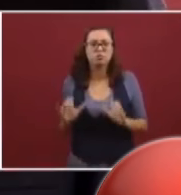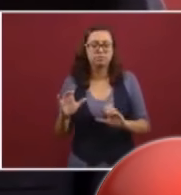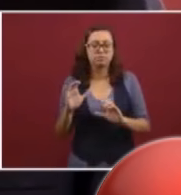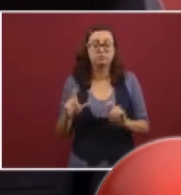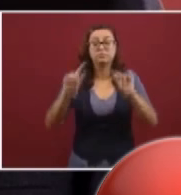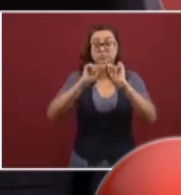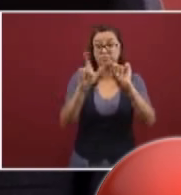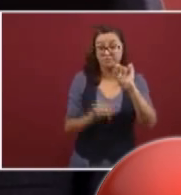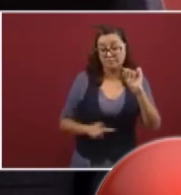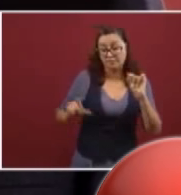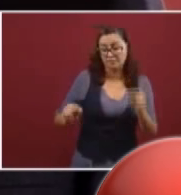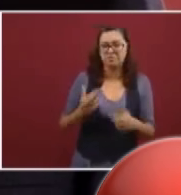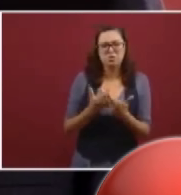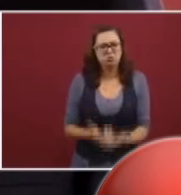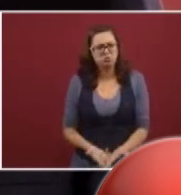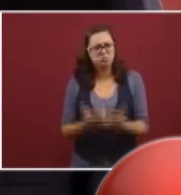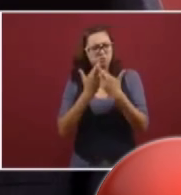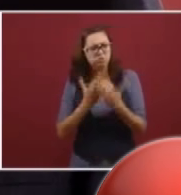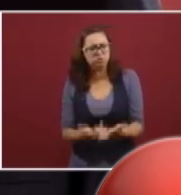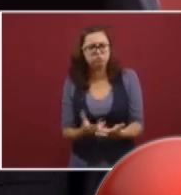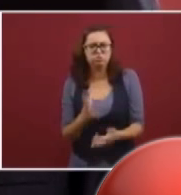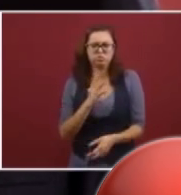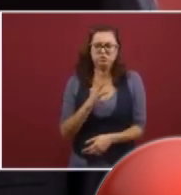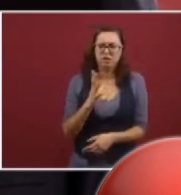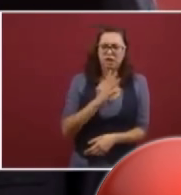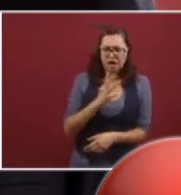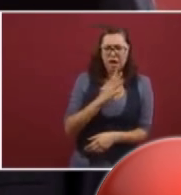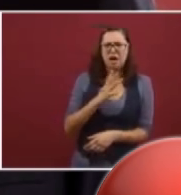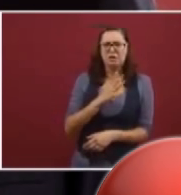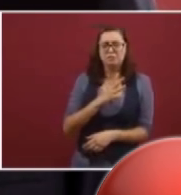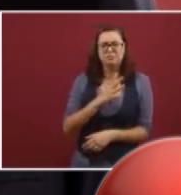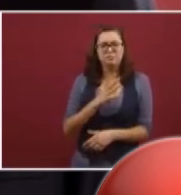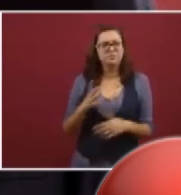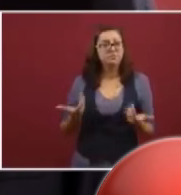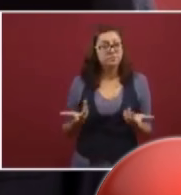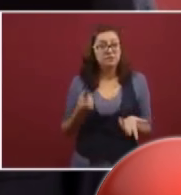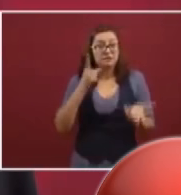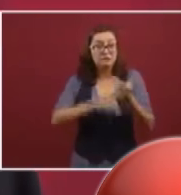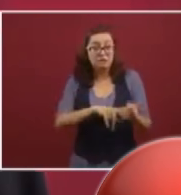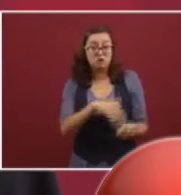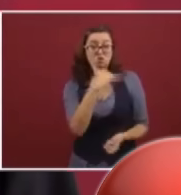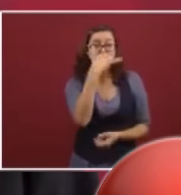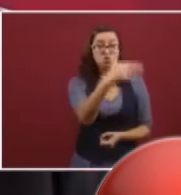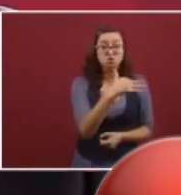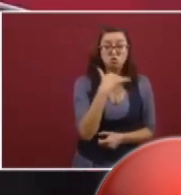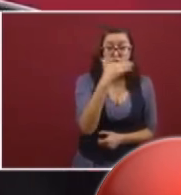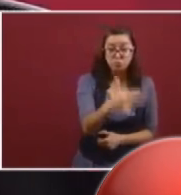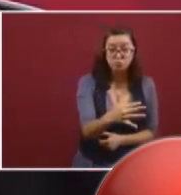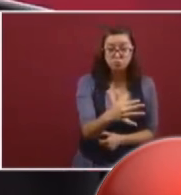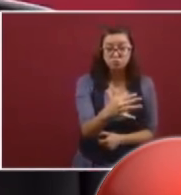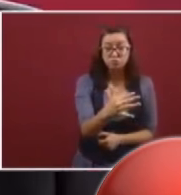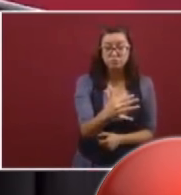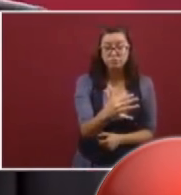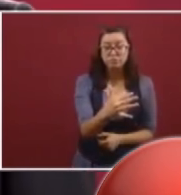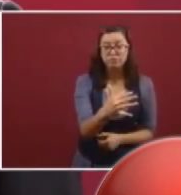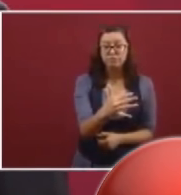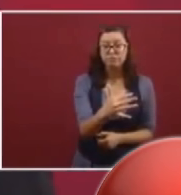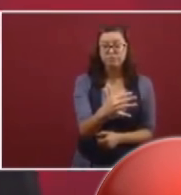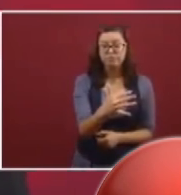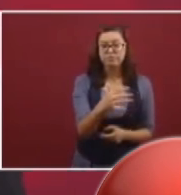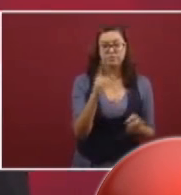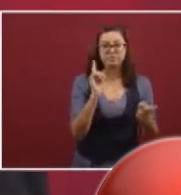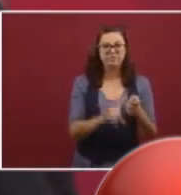pesar de la corrupción, ¿estás oyendo, Peña Nieto? De